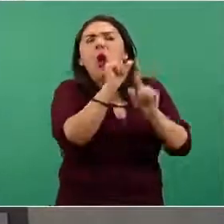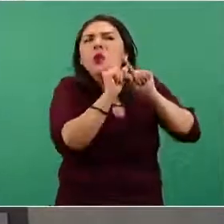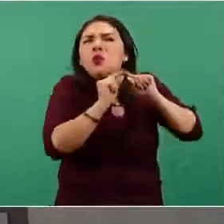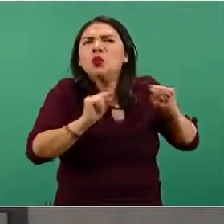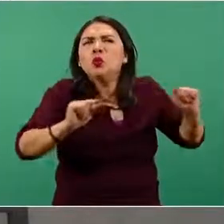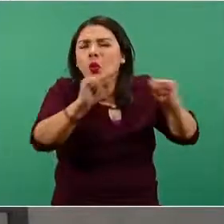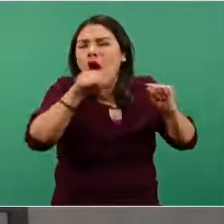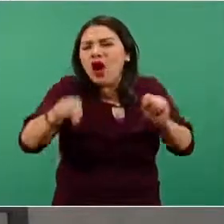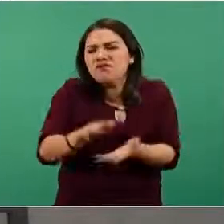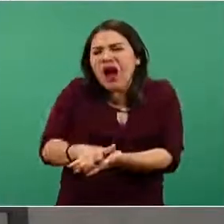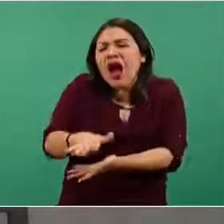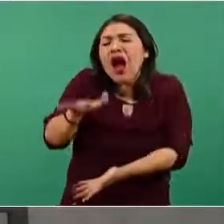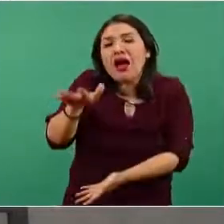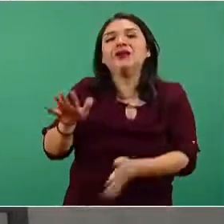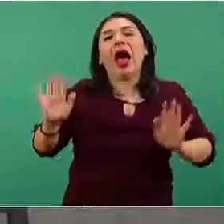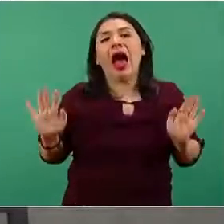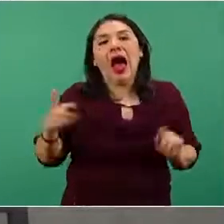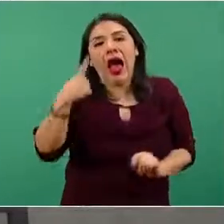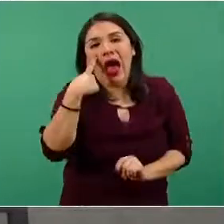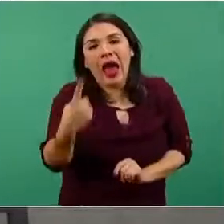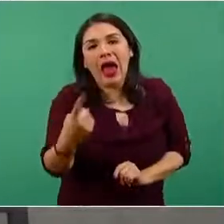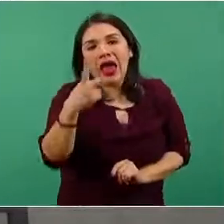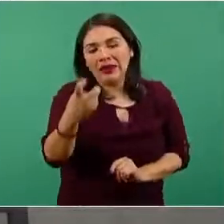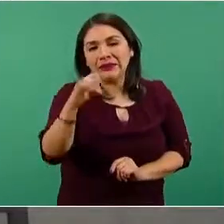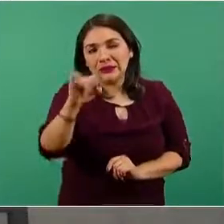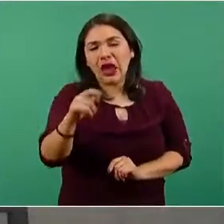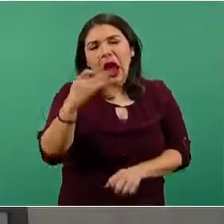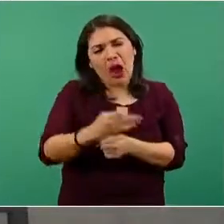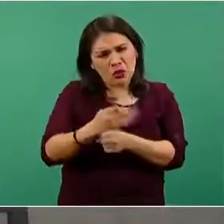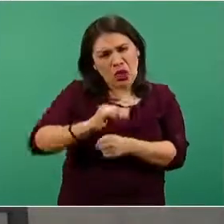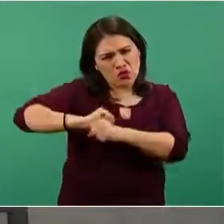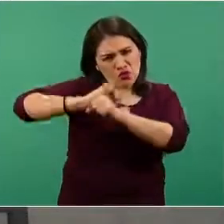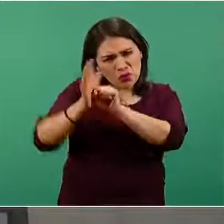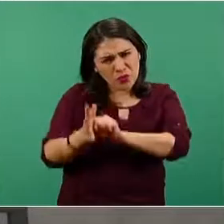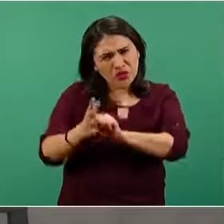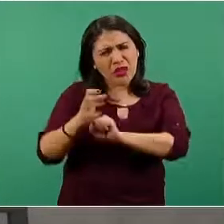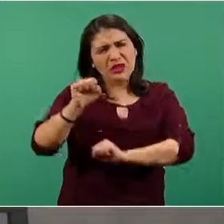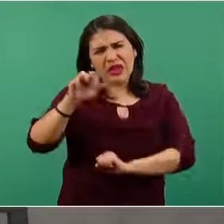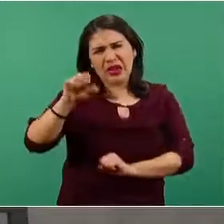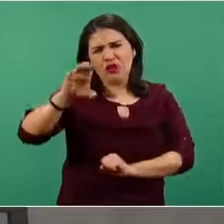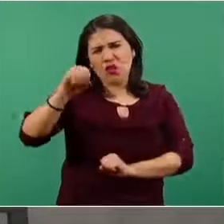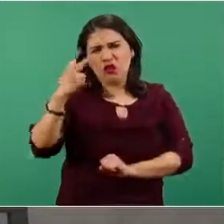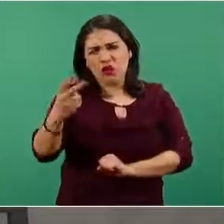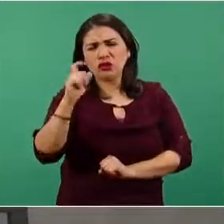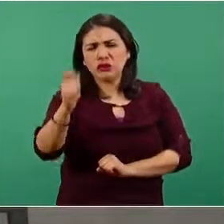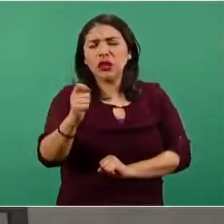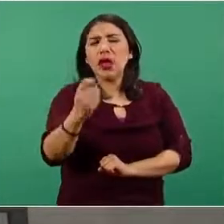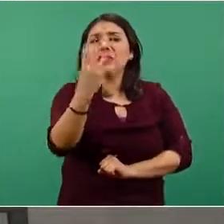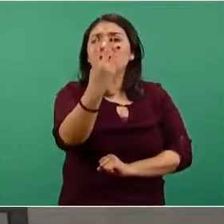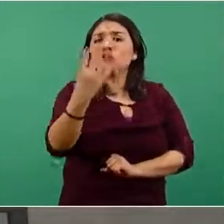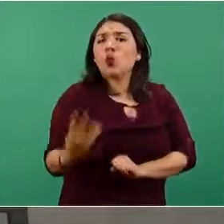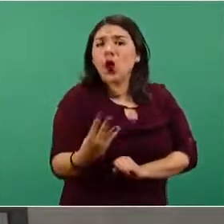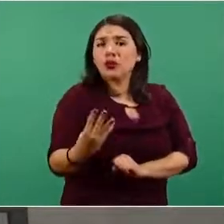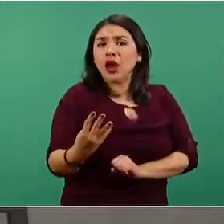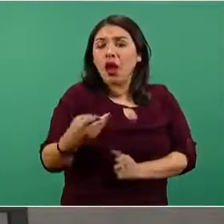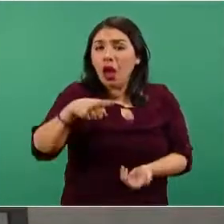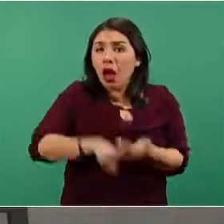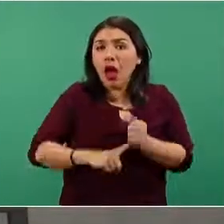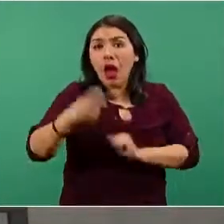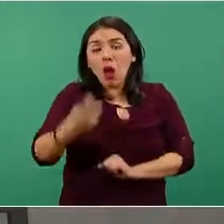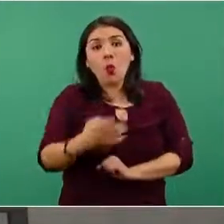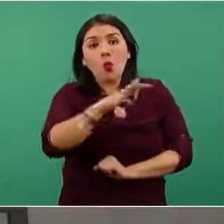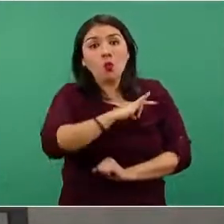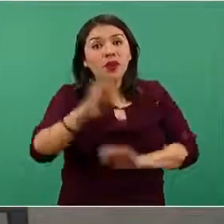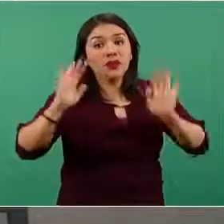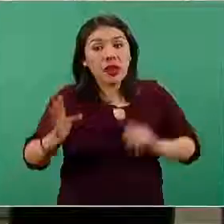sustancial de la población, para el caso de COVID-19 o el virus SARS-CoV-2, es cercana a 3/4 partes, se pudiera